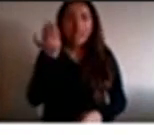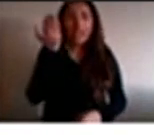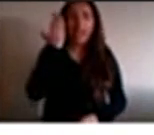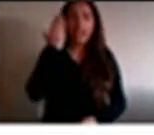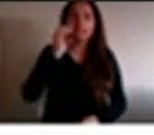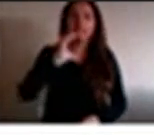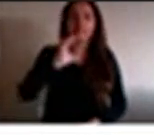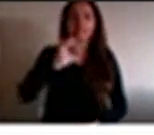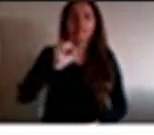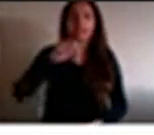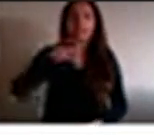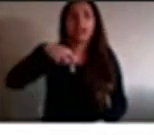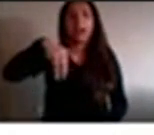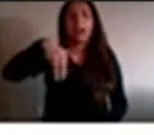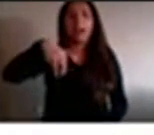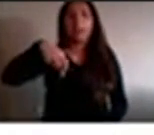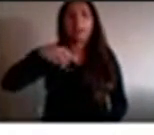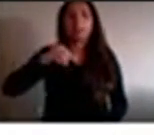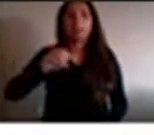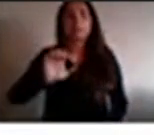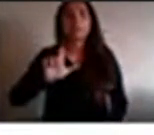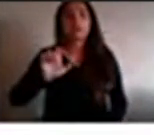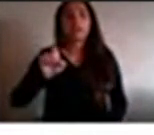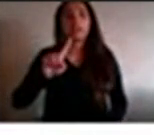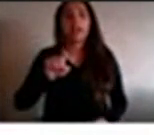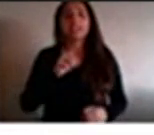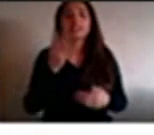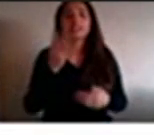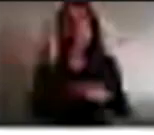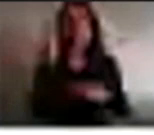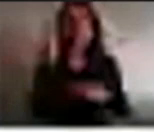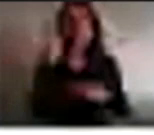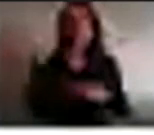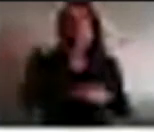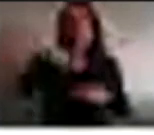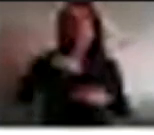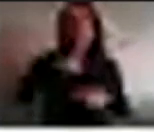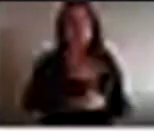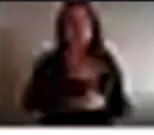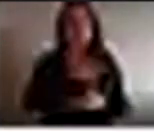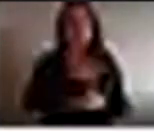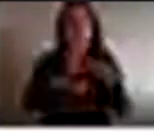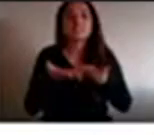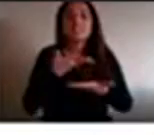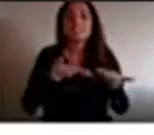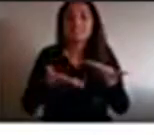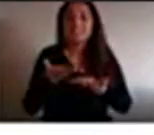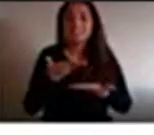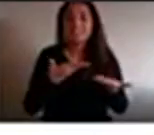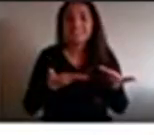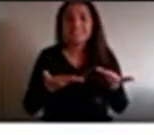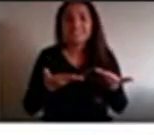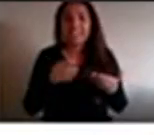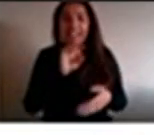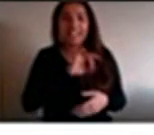el Servicio Nacional de Capacitación, que se denomina SENCE